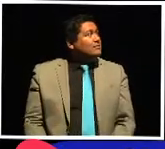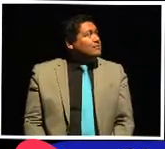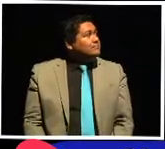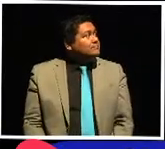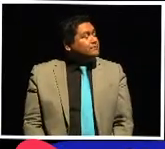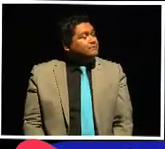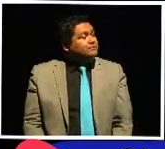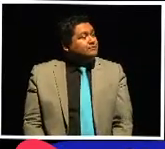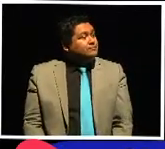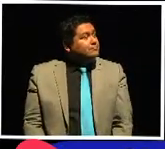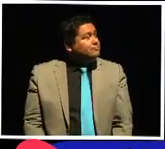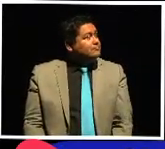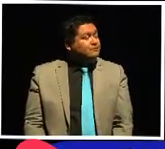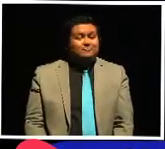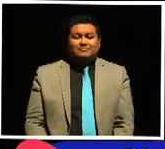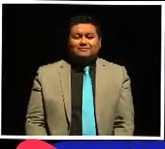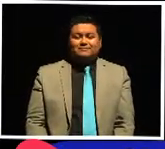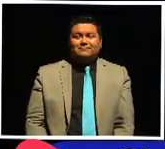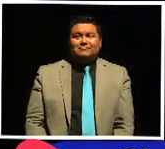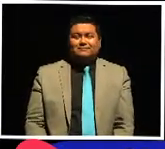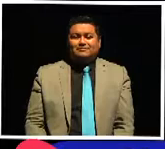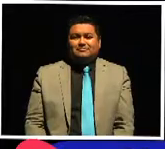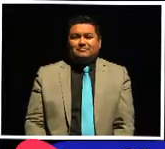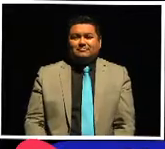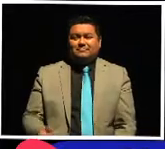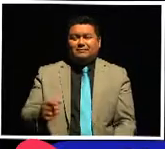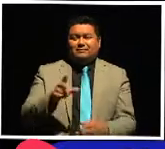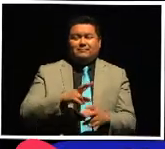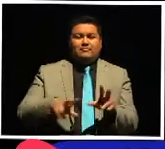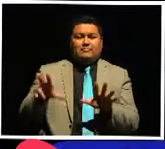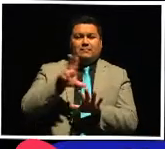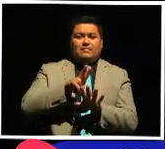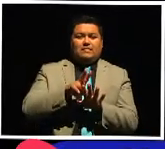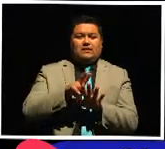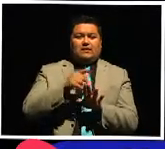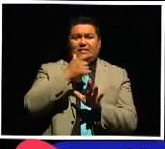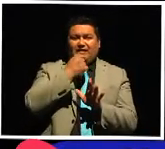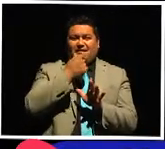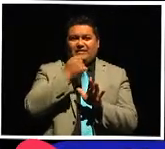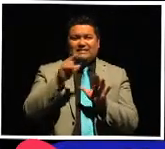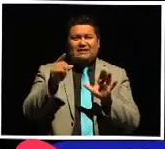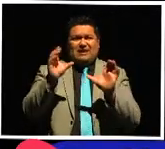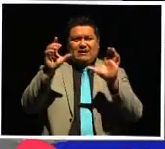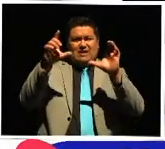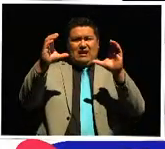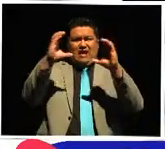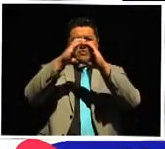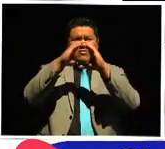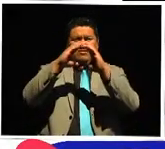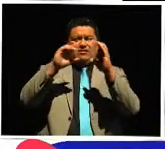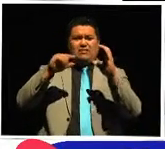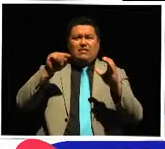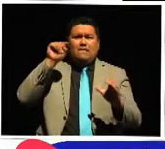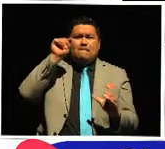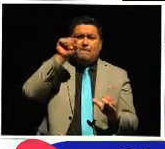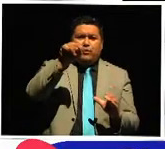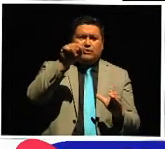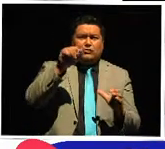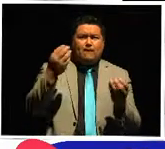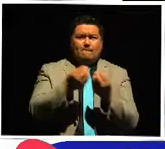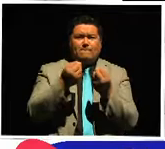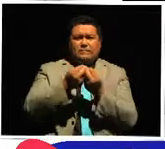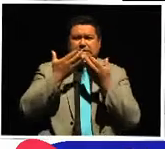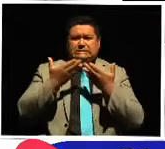avanzada. So, ¿qué es un agujero negro? Muy fácil, es un punto. Teóricamente, es un punto con mucha